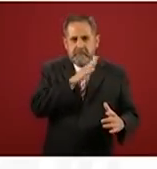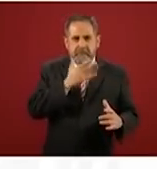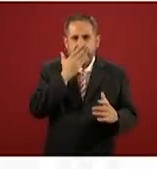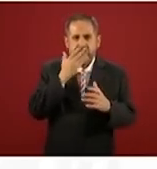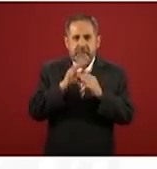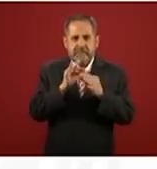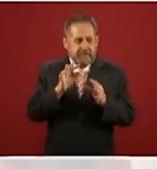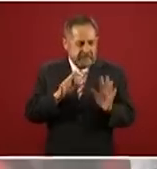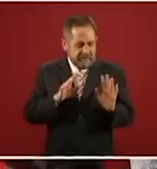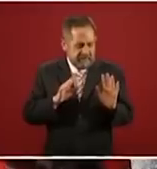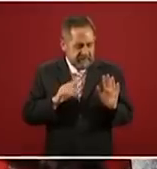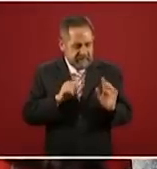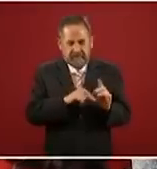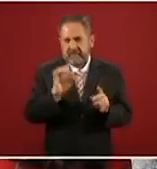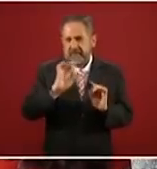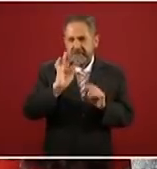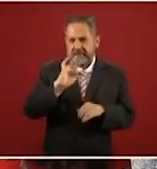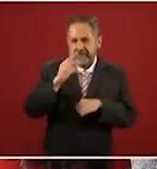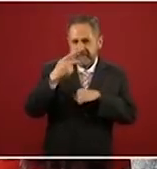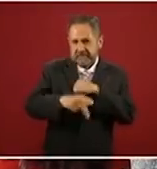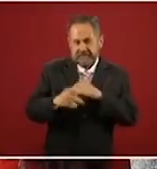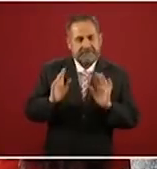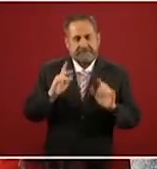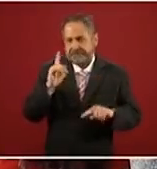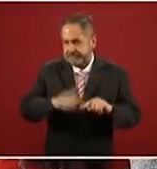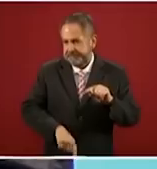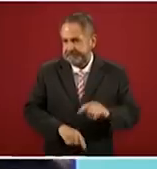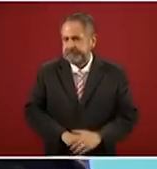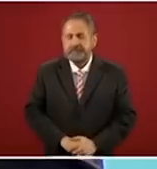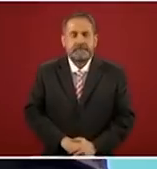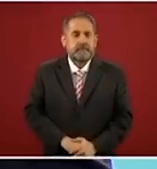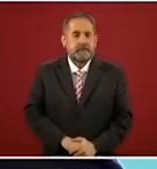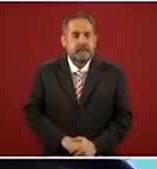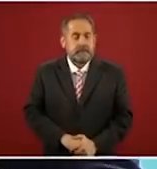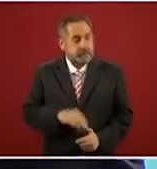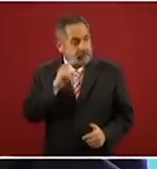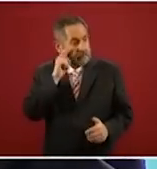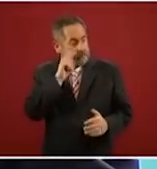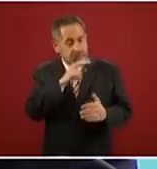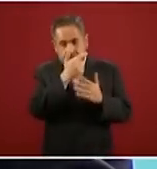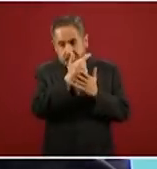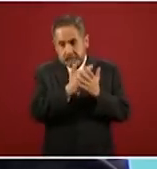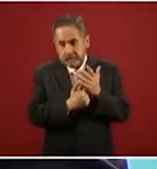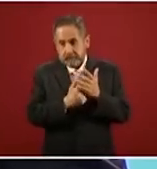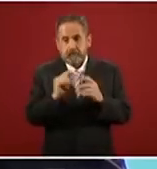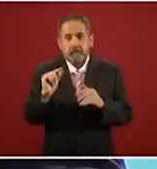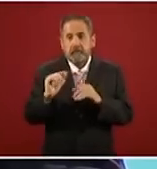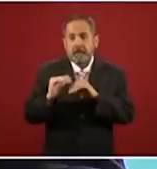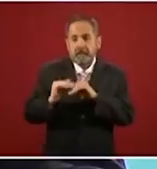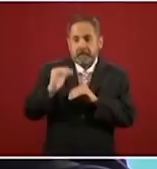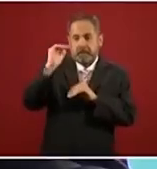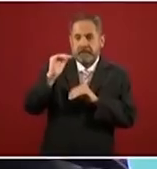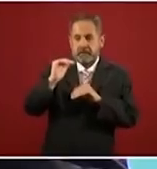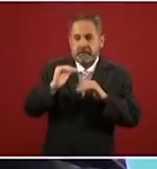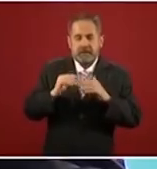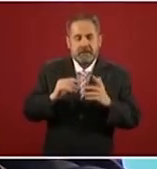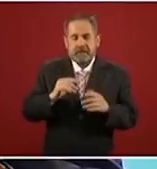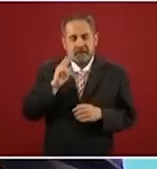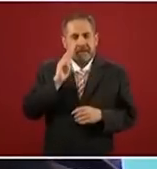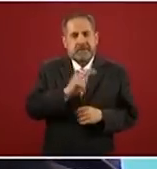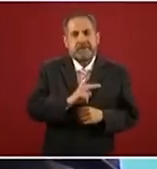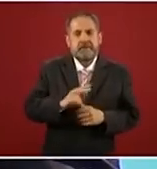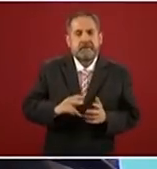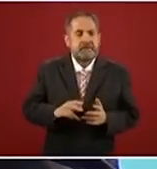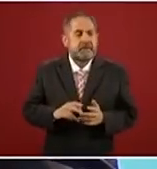cilindro que ponía en riesgo al al consumidor si ustedes ven los números son un poco más altos de que las